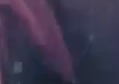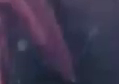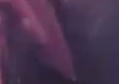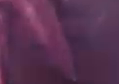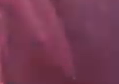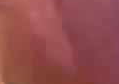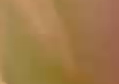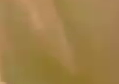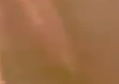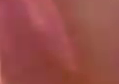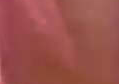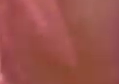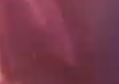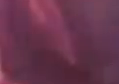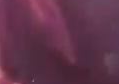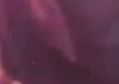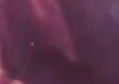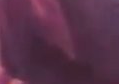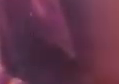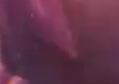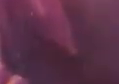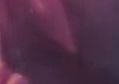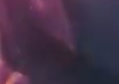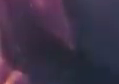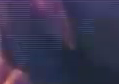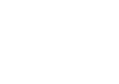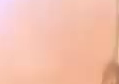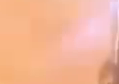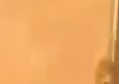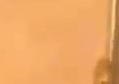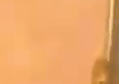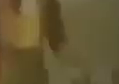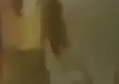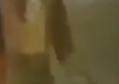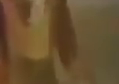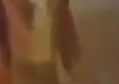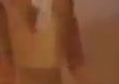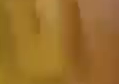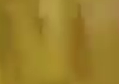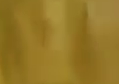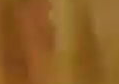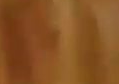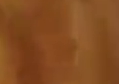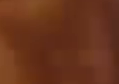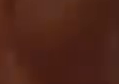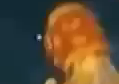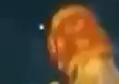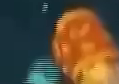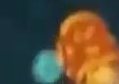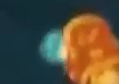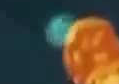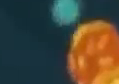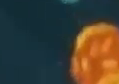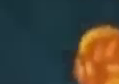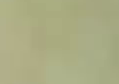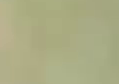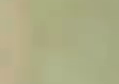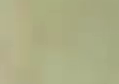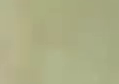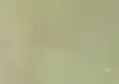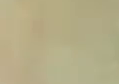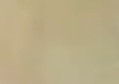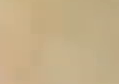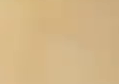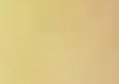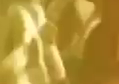que Dios bendiga para siempre el sueño de Bolívar, que es el sueño de nosotros. Yo aspiro que nosotros seamos capaces